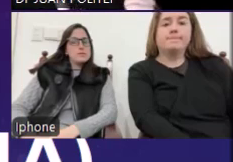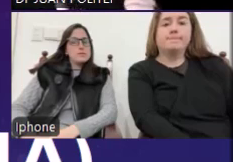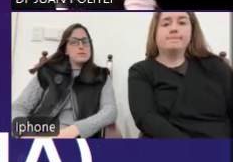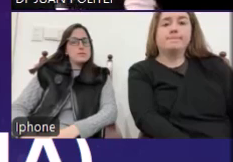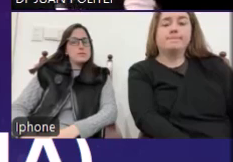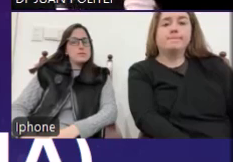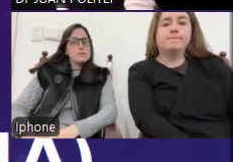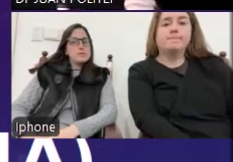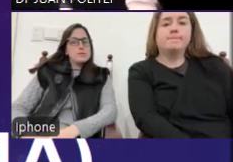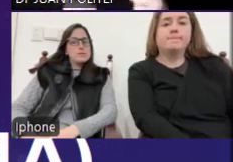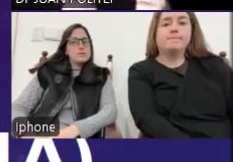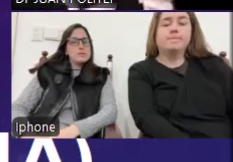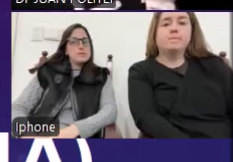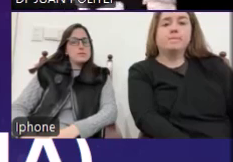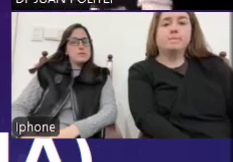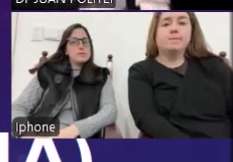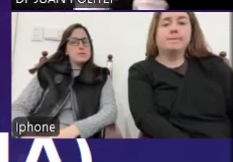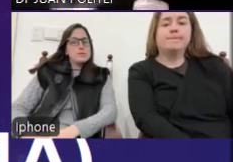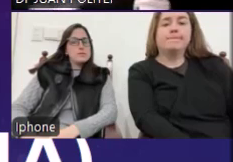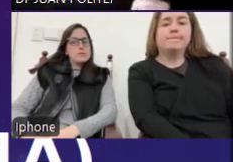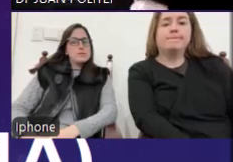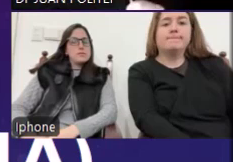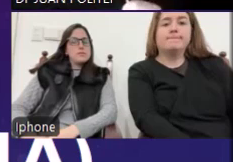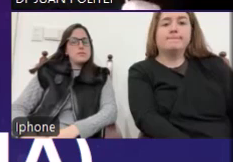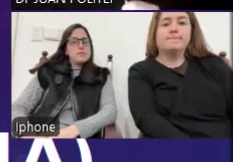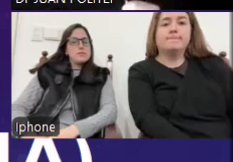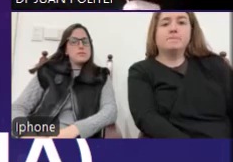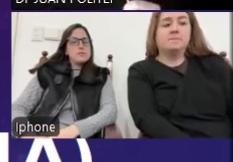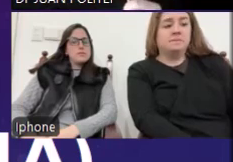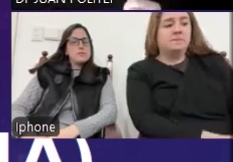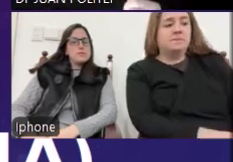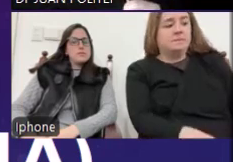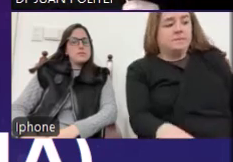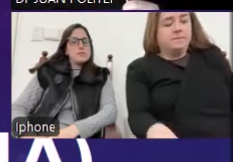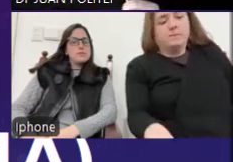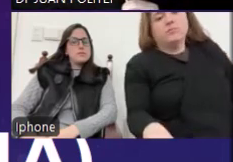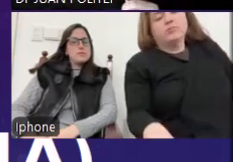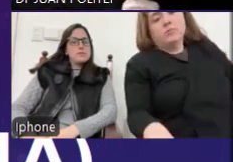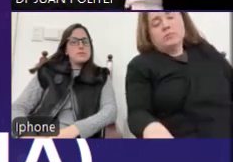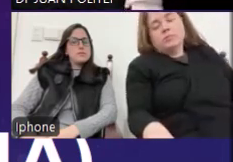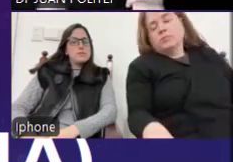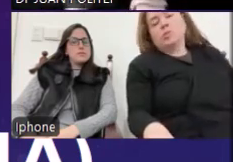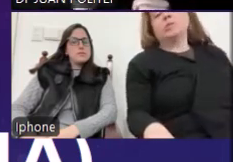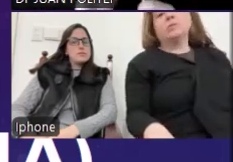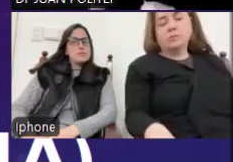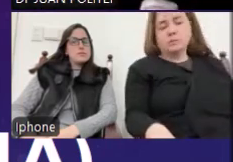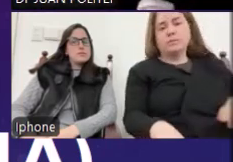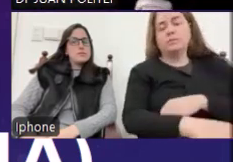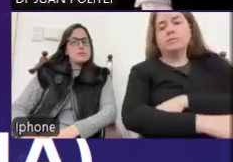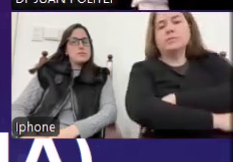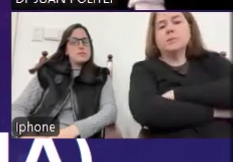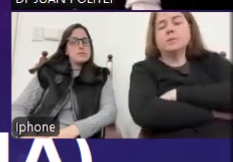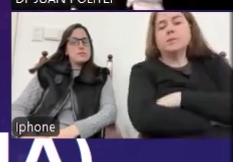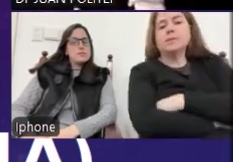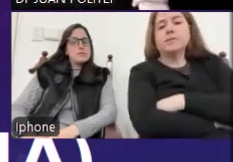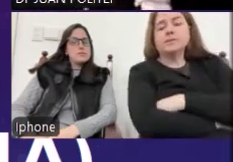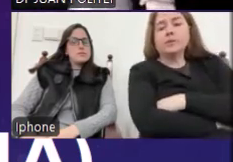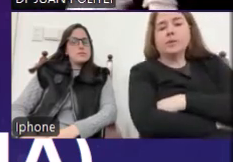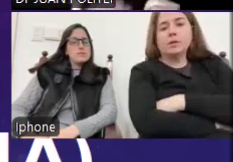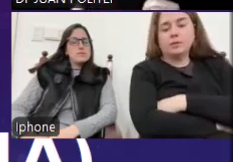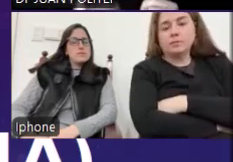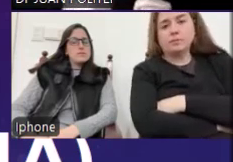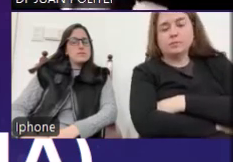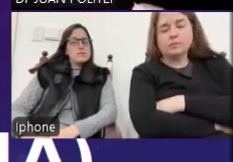nuevo. Y lo segundo es que es una vez por mes. ¿Ok? Esto que vamos a hacer